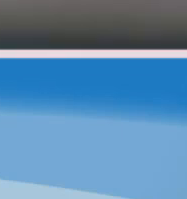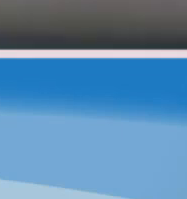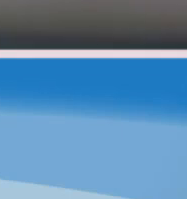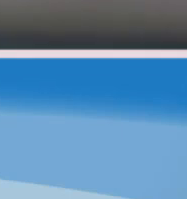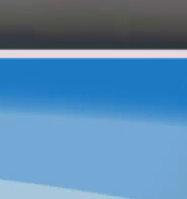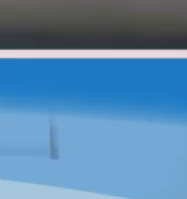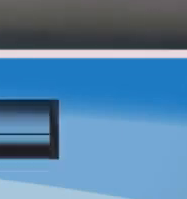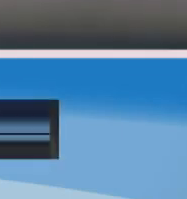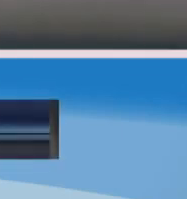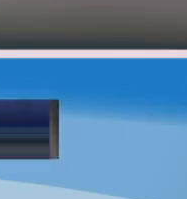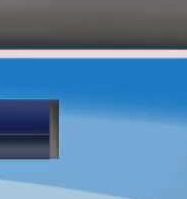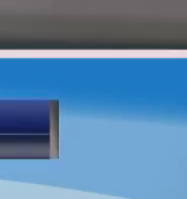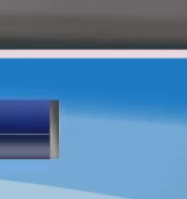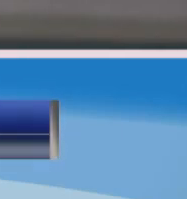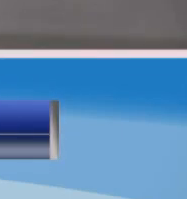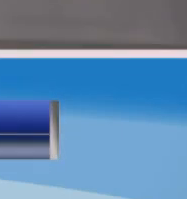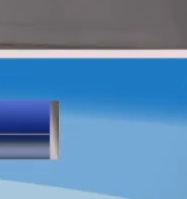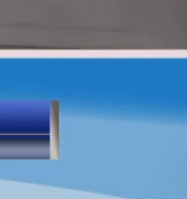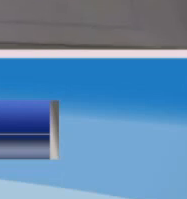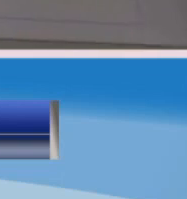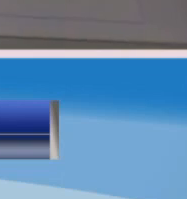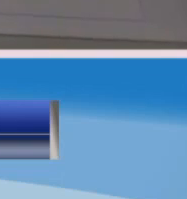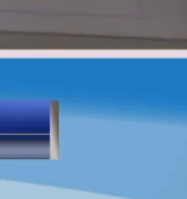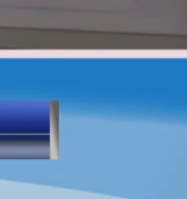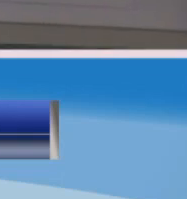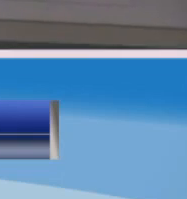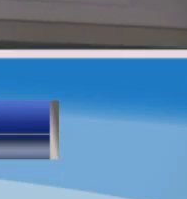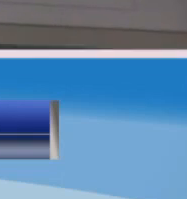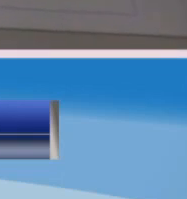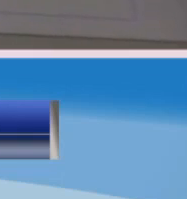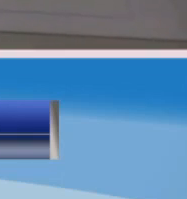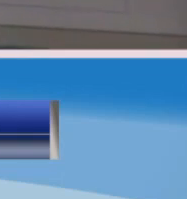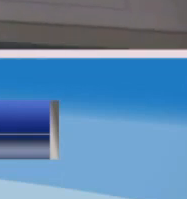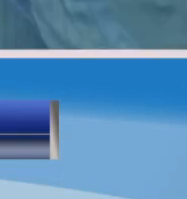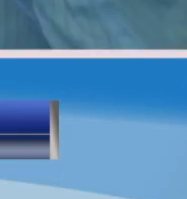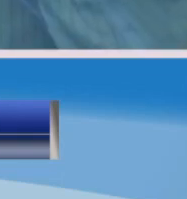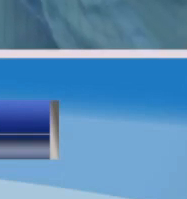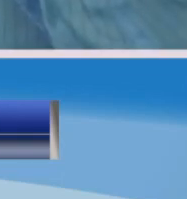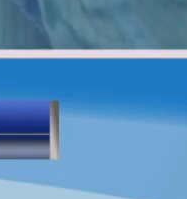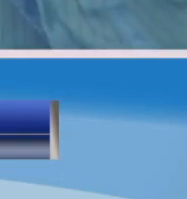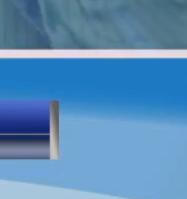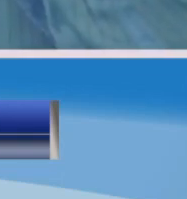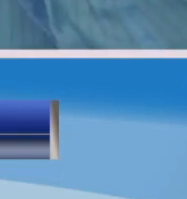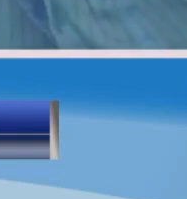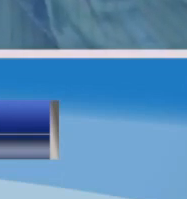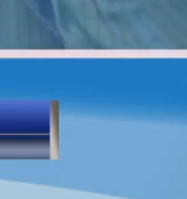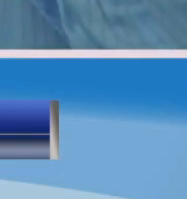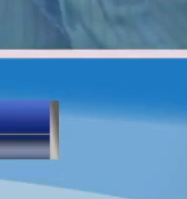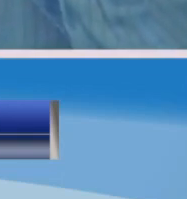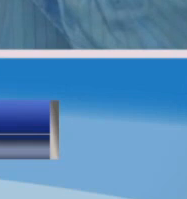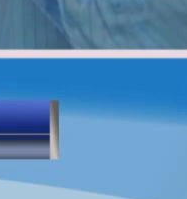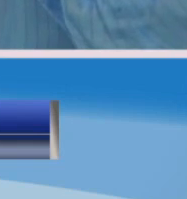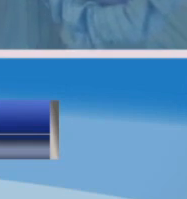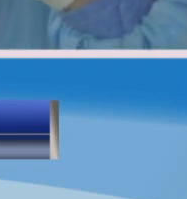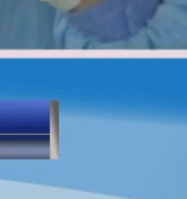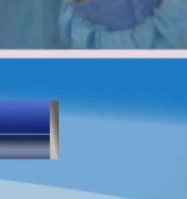sacado básicamente de China a 3 personas, 3 becarios salvadoreños que estaban precisamente en el foco donde se originó la